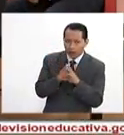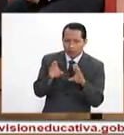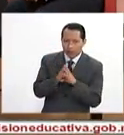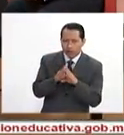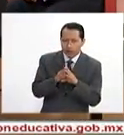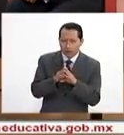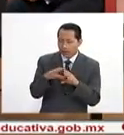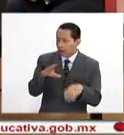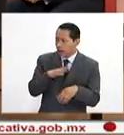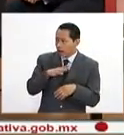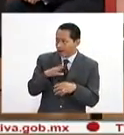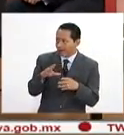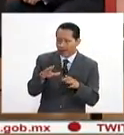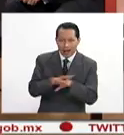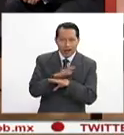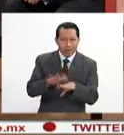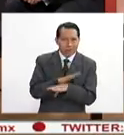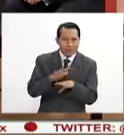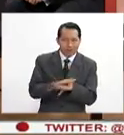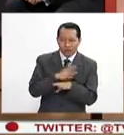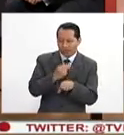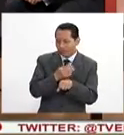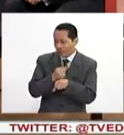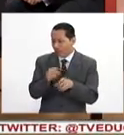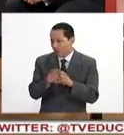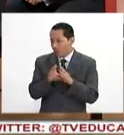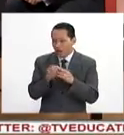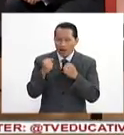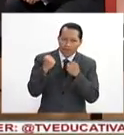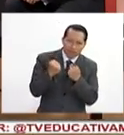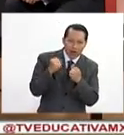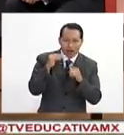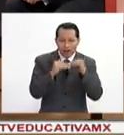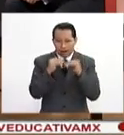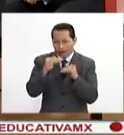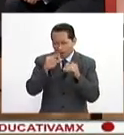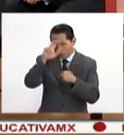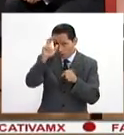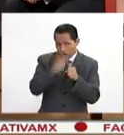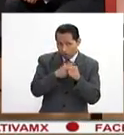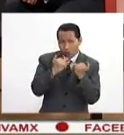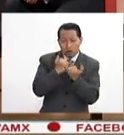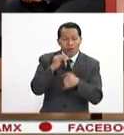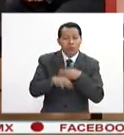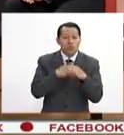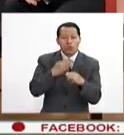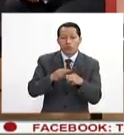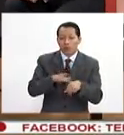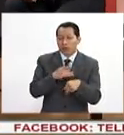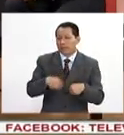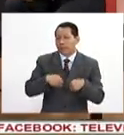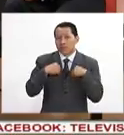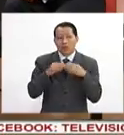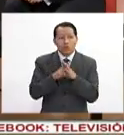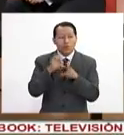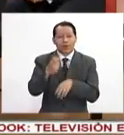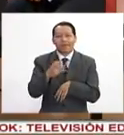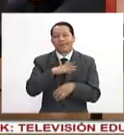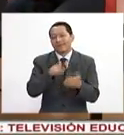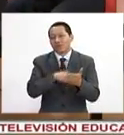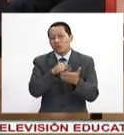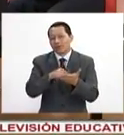una reconfiguración de fuerzas, de equilibrios, pues no solamente en Europa, sino en todo el mundo, porque pues vivimos en esta aldea,